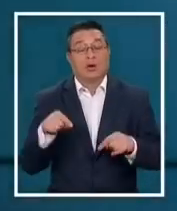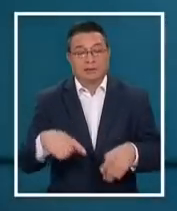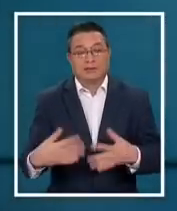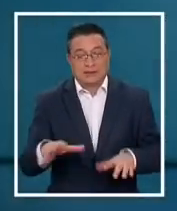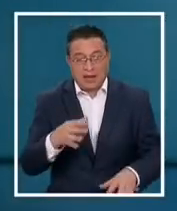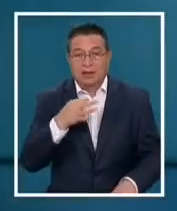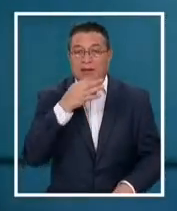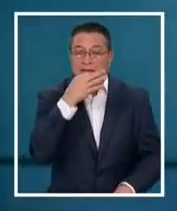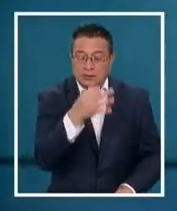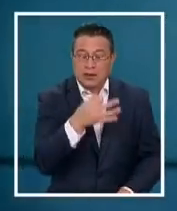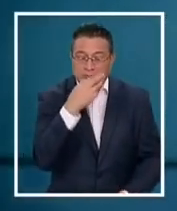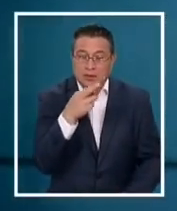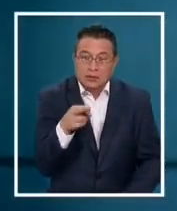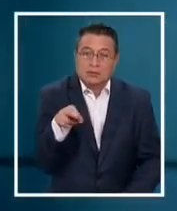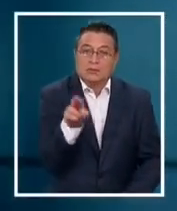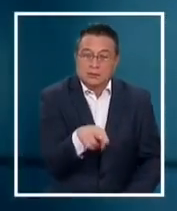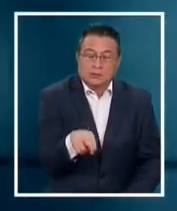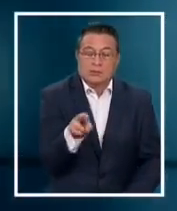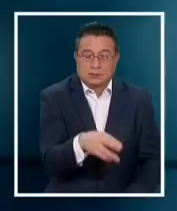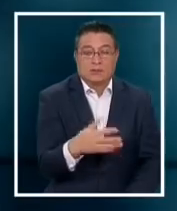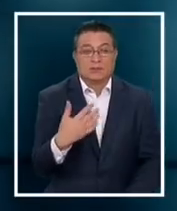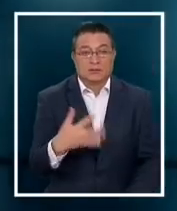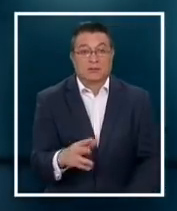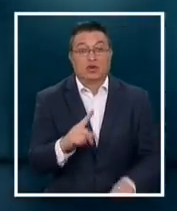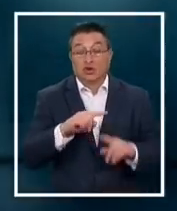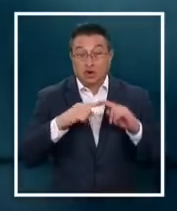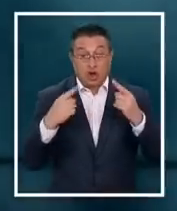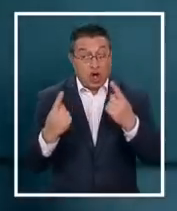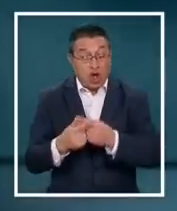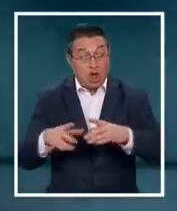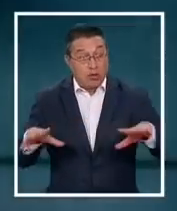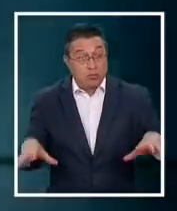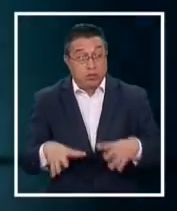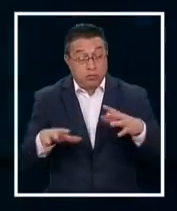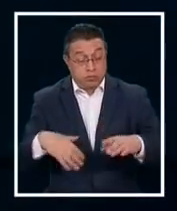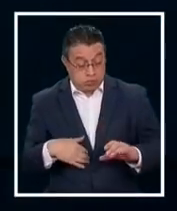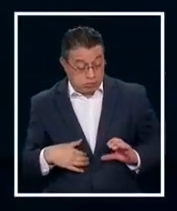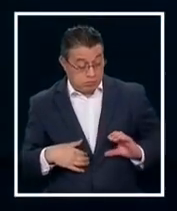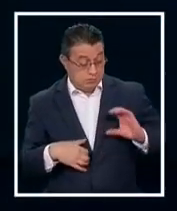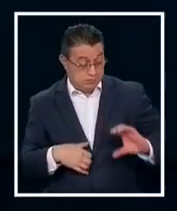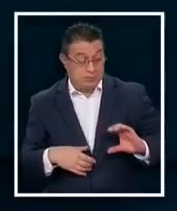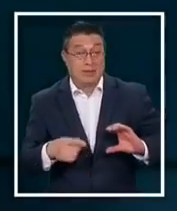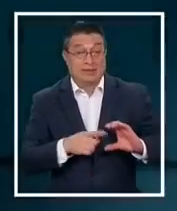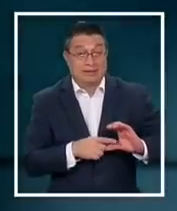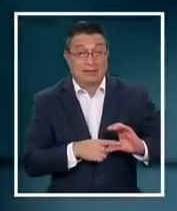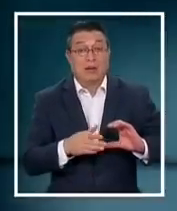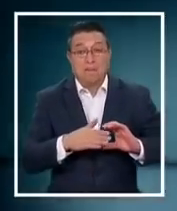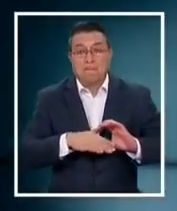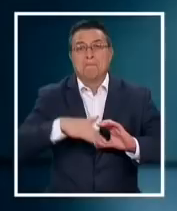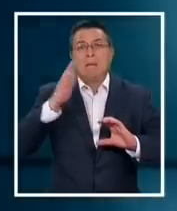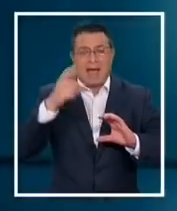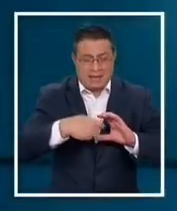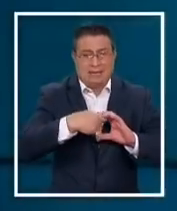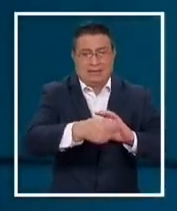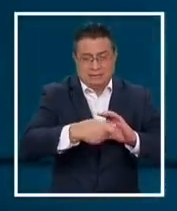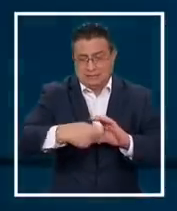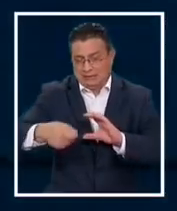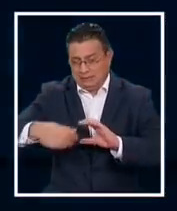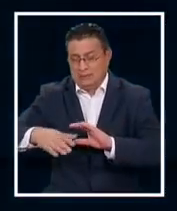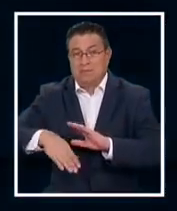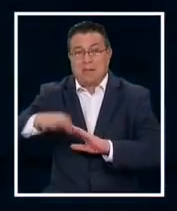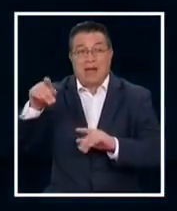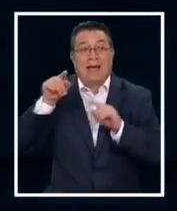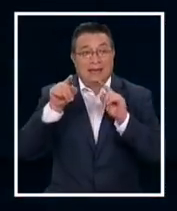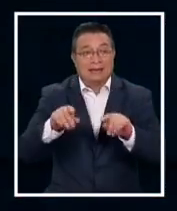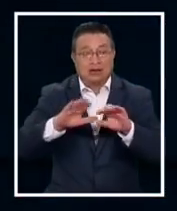y que íbamos repitiendo varias semanas. Todos los esfuerzos para que esa plata que está sobre la mesa llegue a la mayor cantidad de gente. Ahí es donde